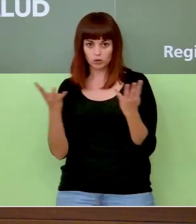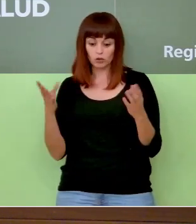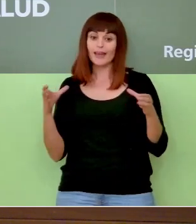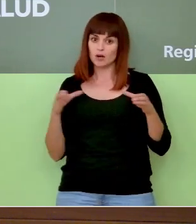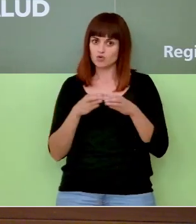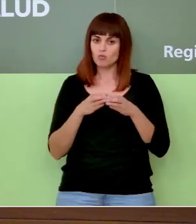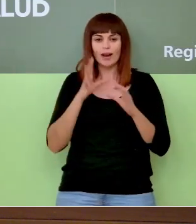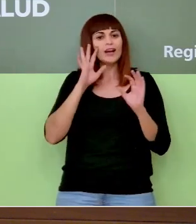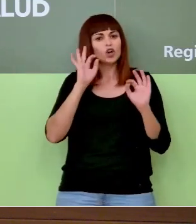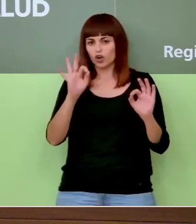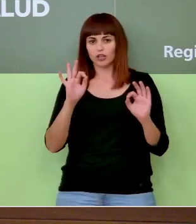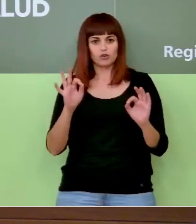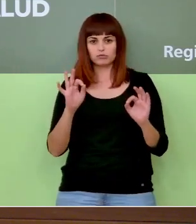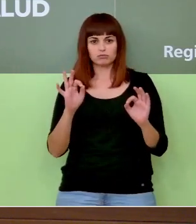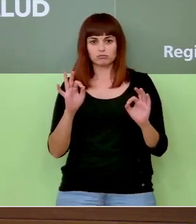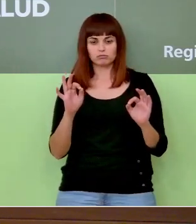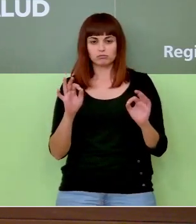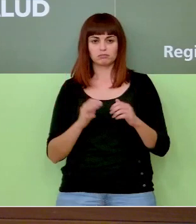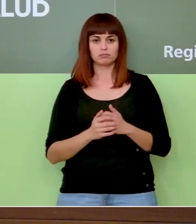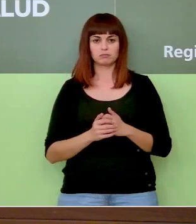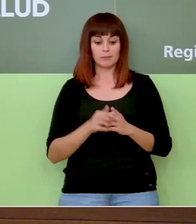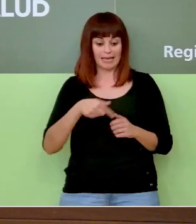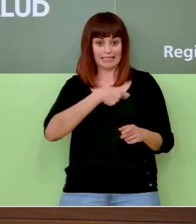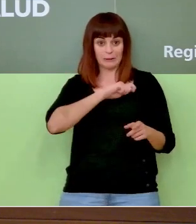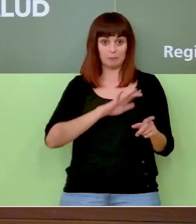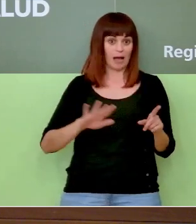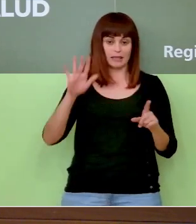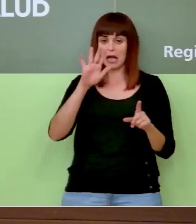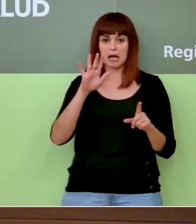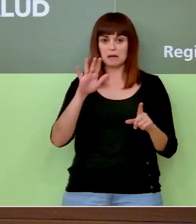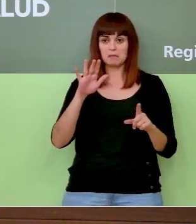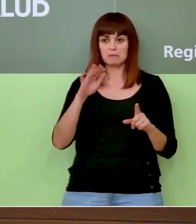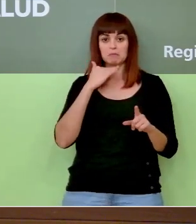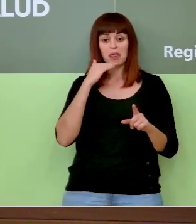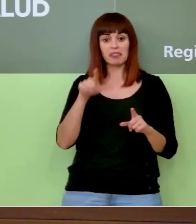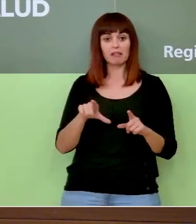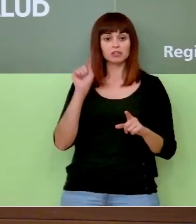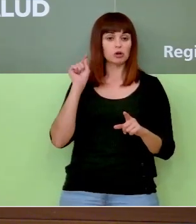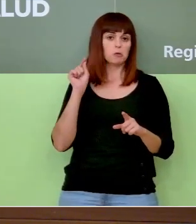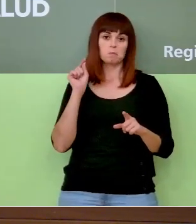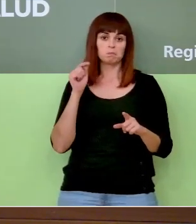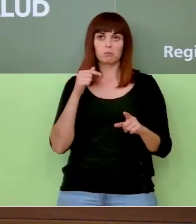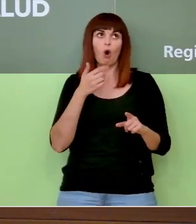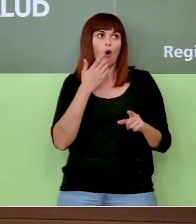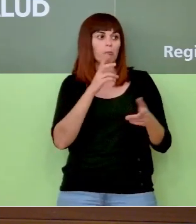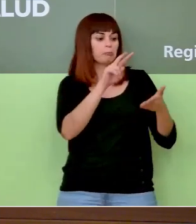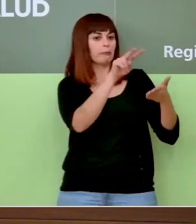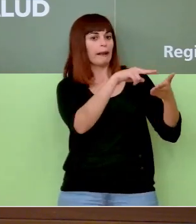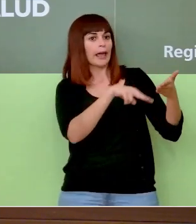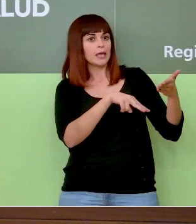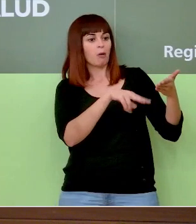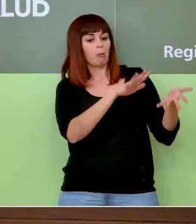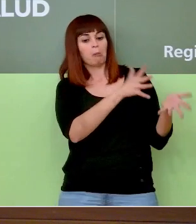cosa razonable, que además no salió de aquí, de España tan siquiera, fue una cosa que leímos y